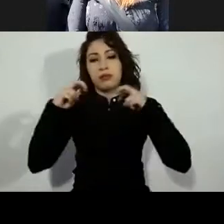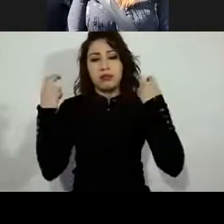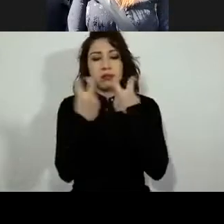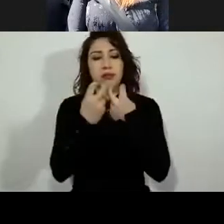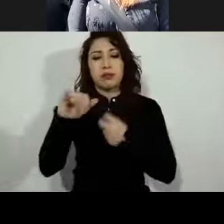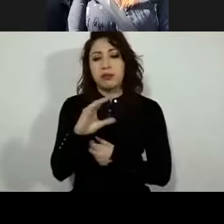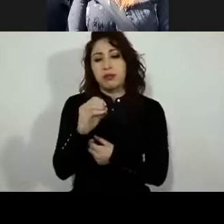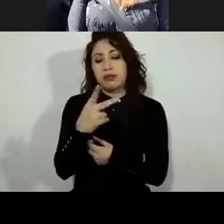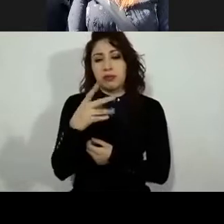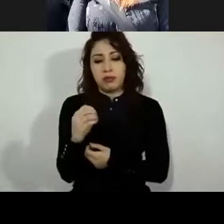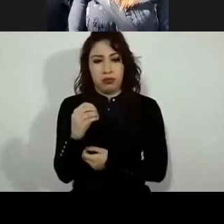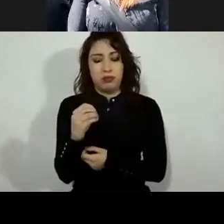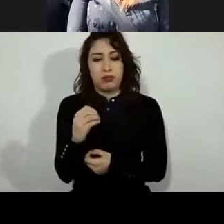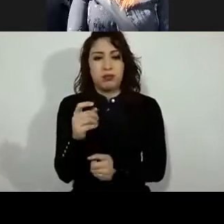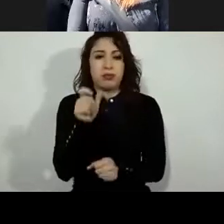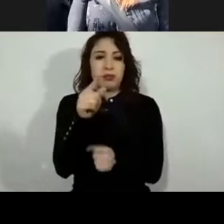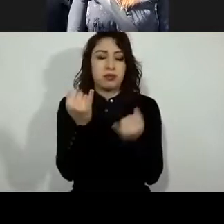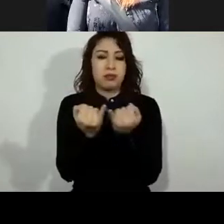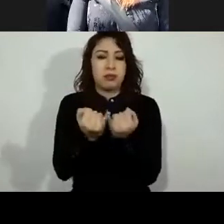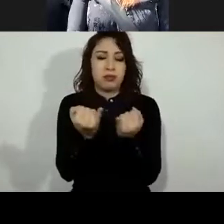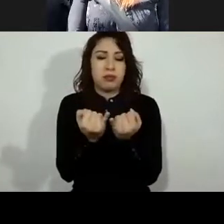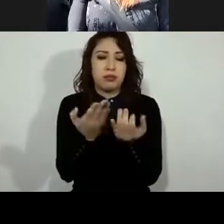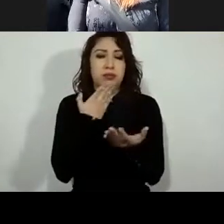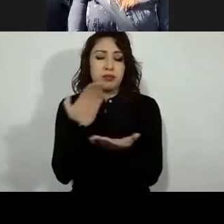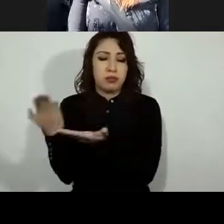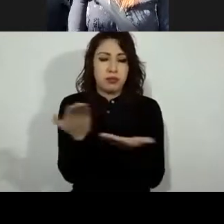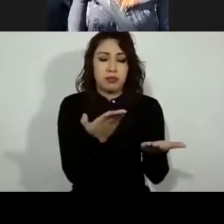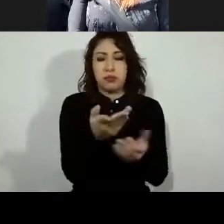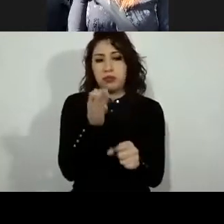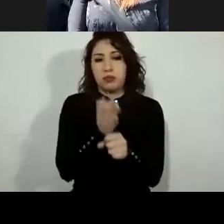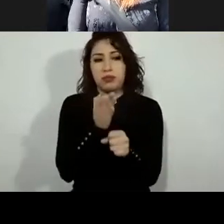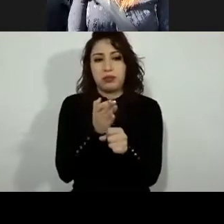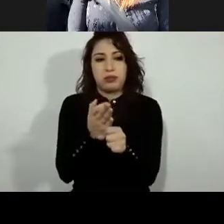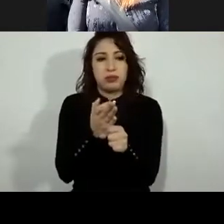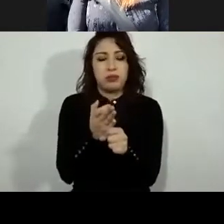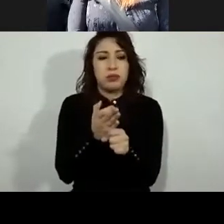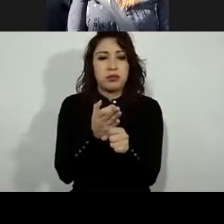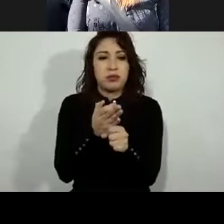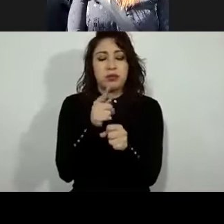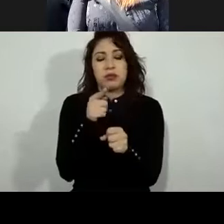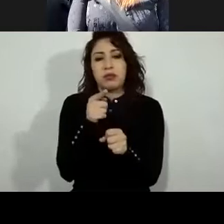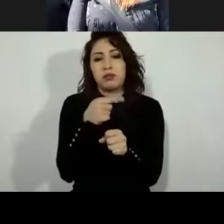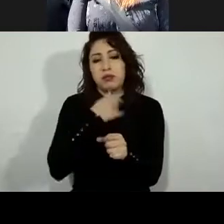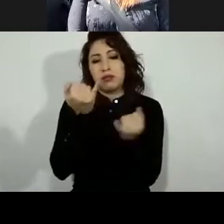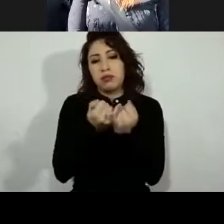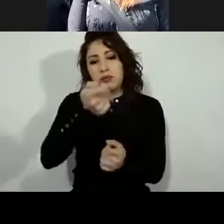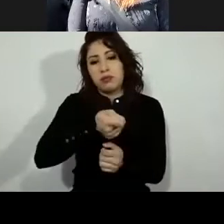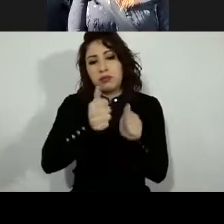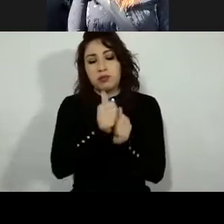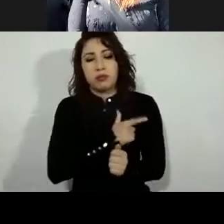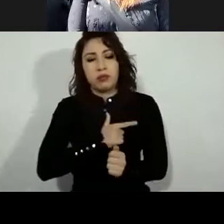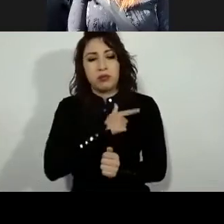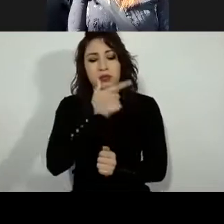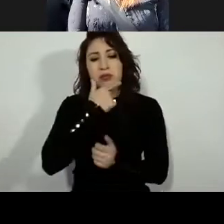Junta de Coordinación Política, por supuesto, y en primer lugar damos la más cordial bienvenida y saludamos con mucho gusto al contador